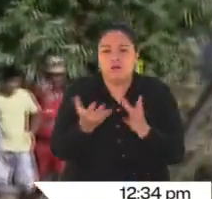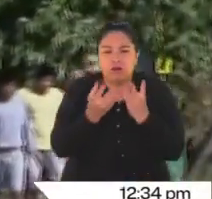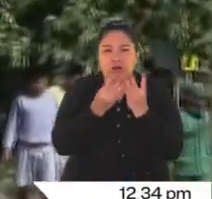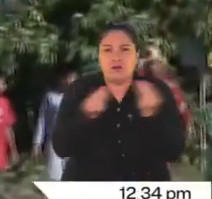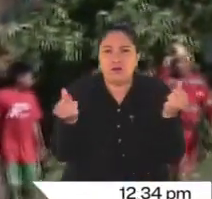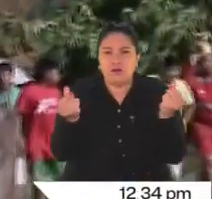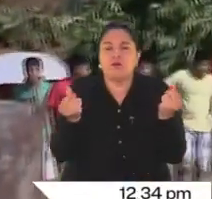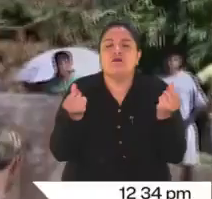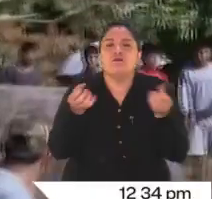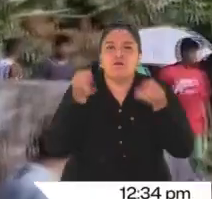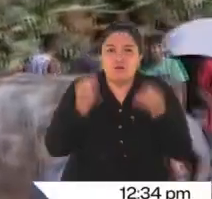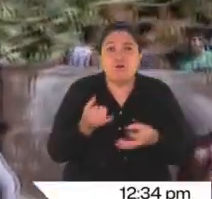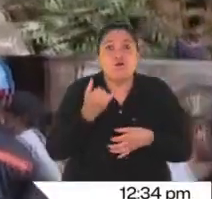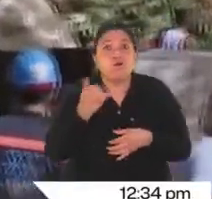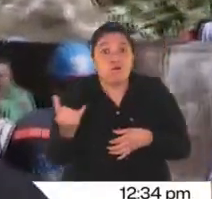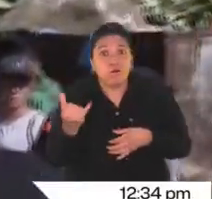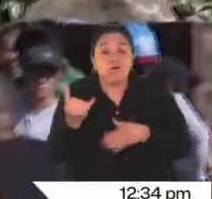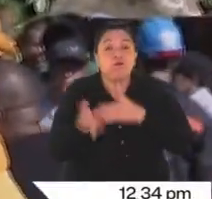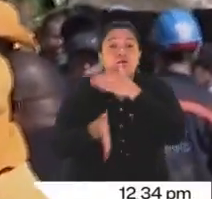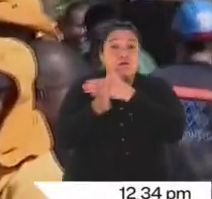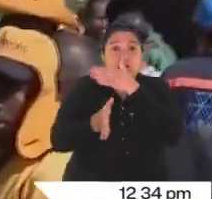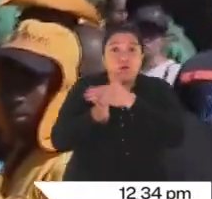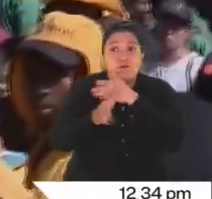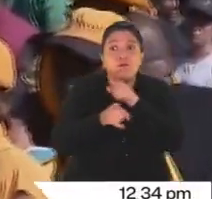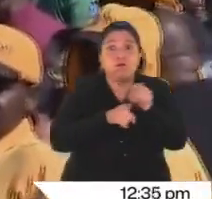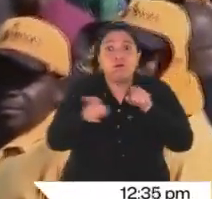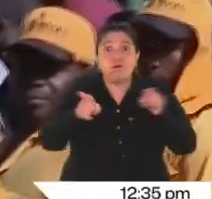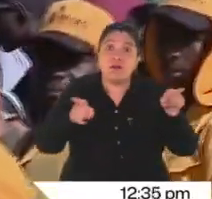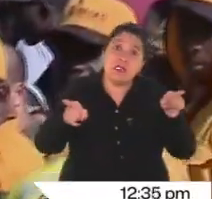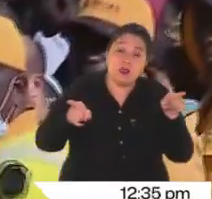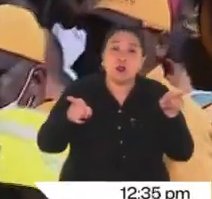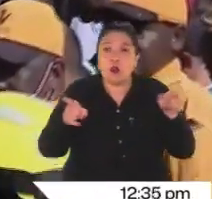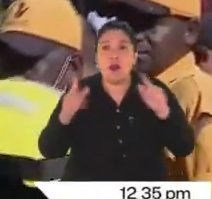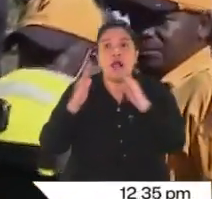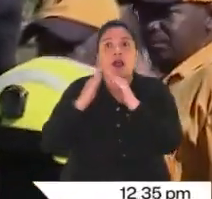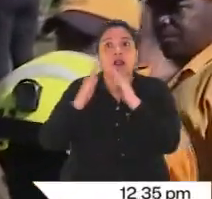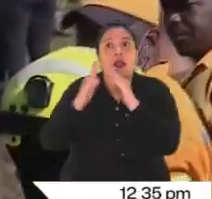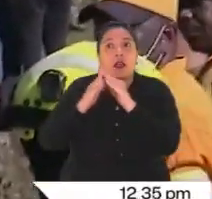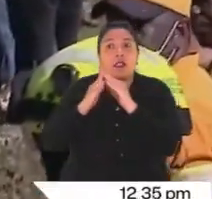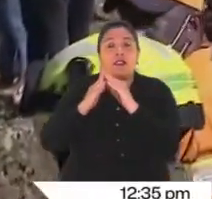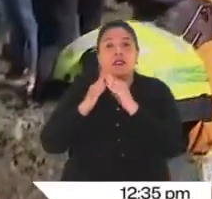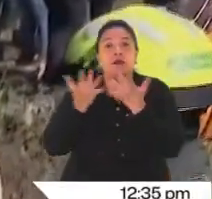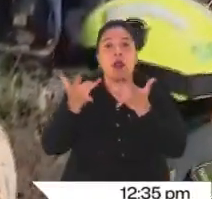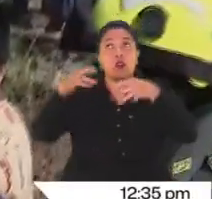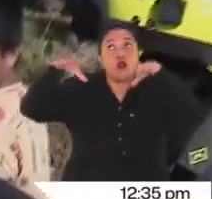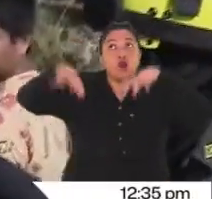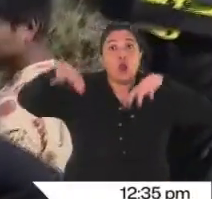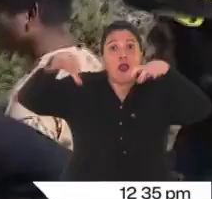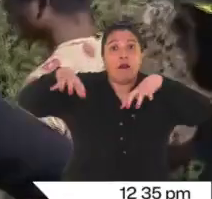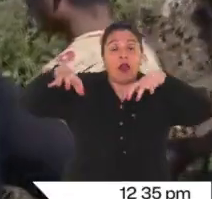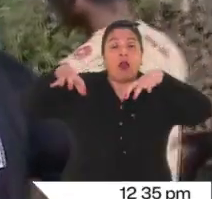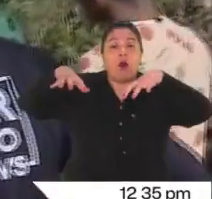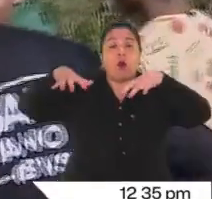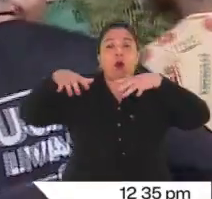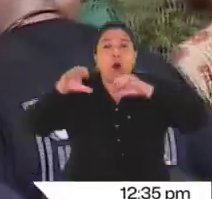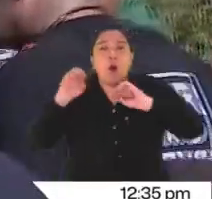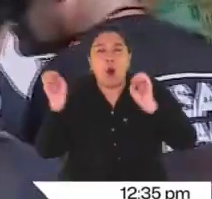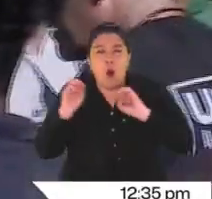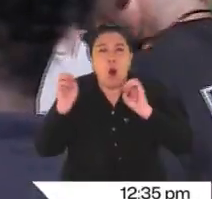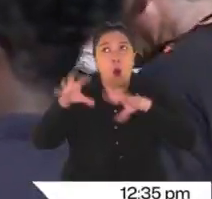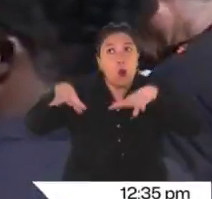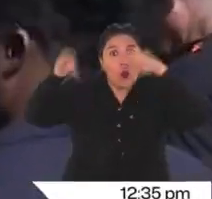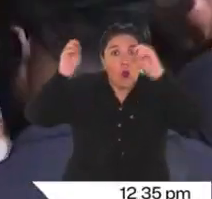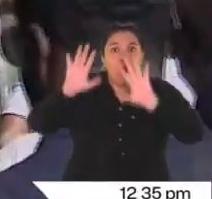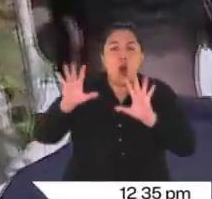todavía no se saben si están todas, si estaban todas en esa vivienda esperando que acabara de llover o si hay también personas que estaban